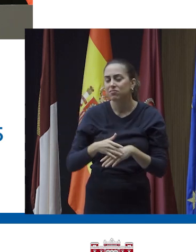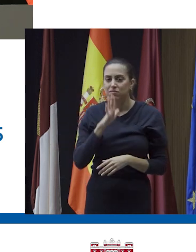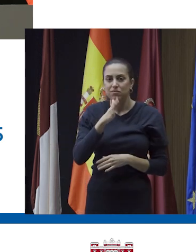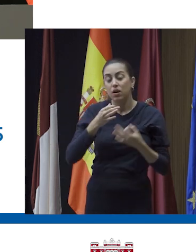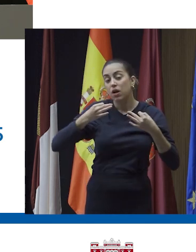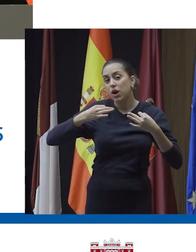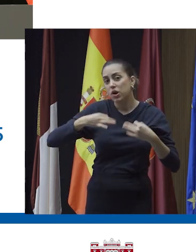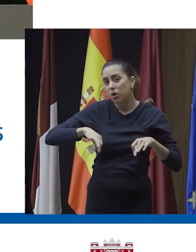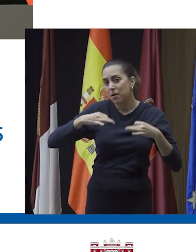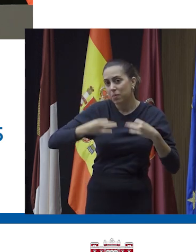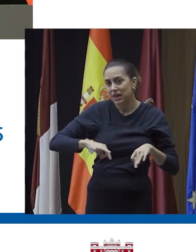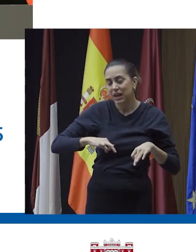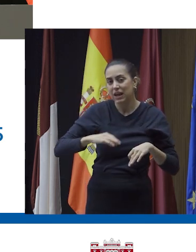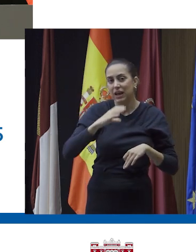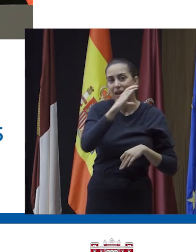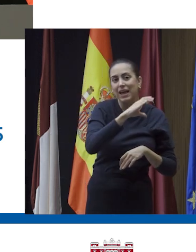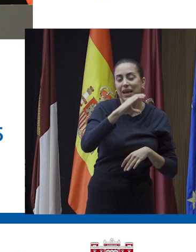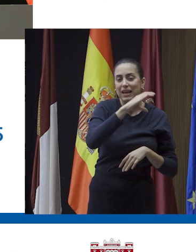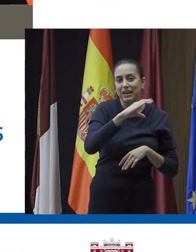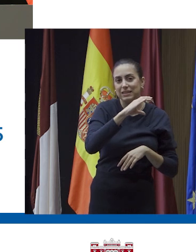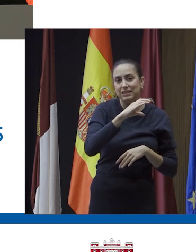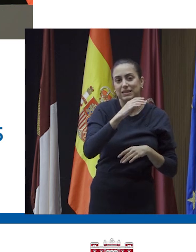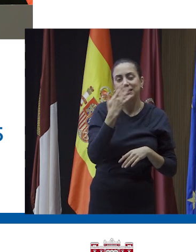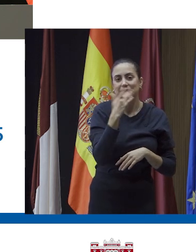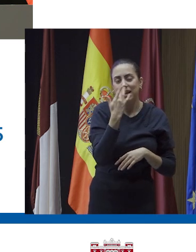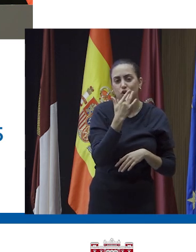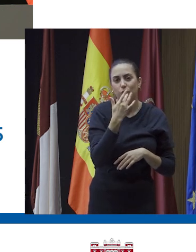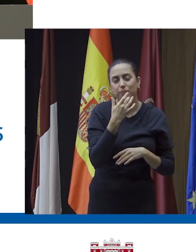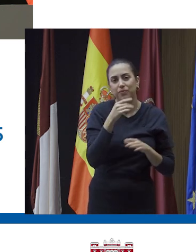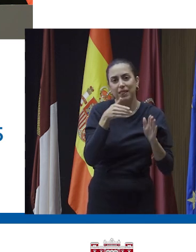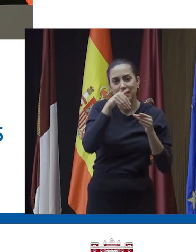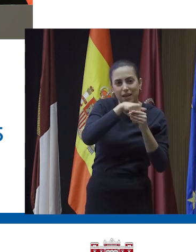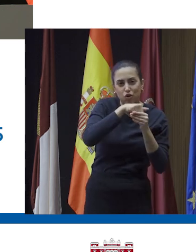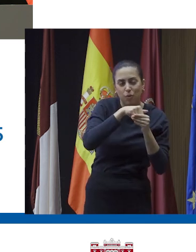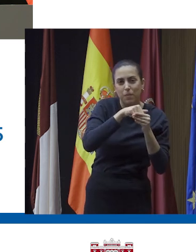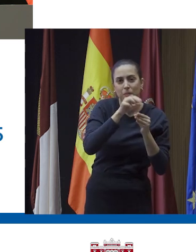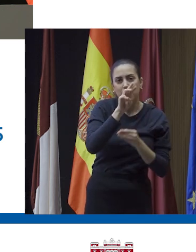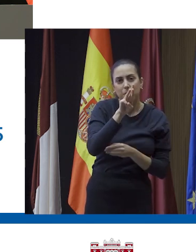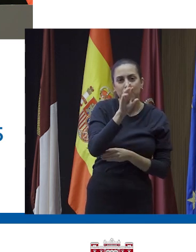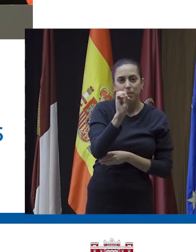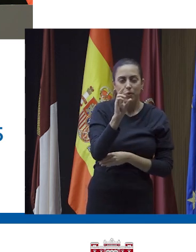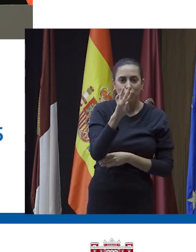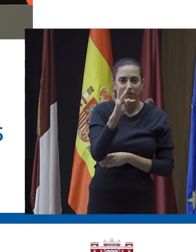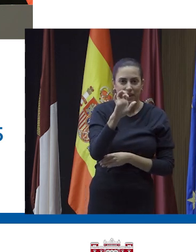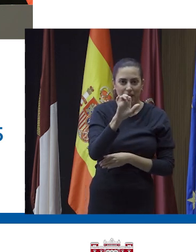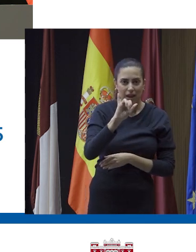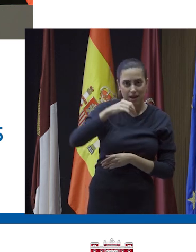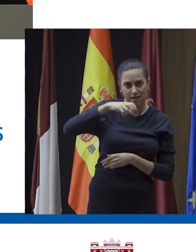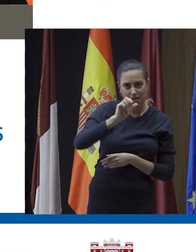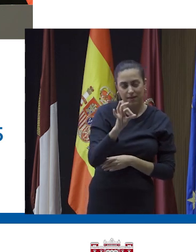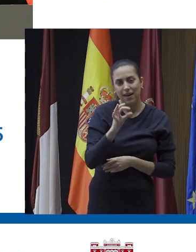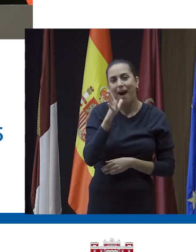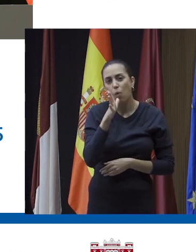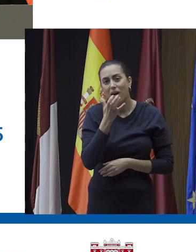pues, el cristalino se encuentra formado por proteínas y por agua, y estas proteínas, conforme va produciéndose un envejecimiento